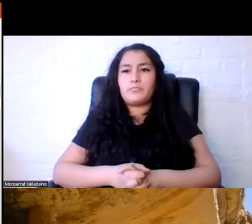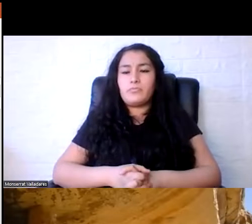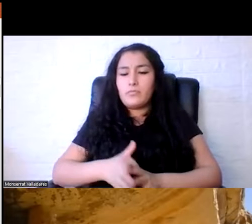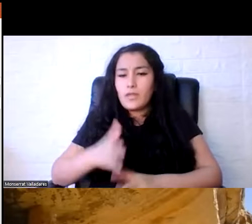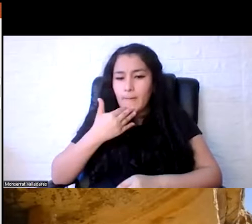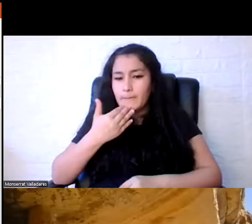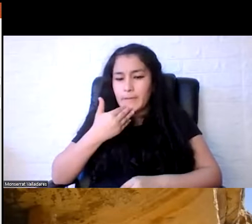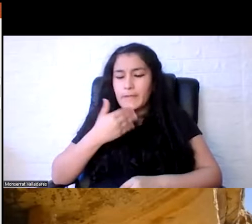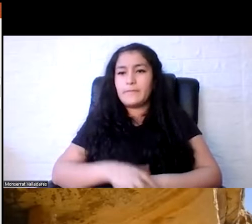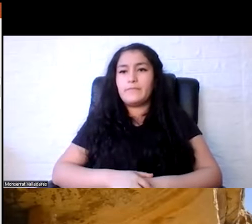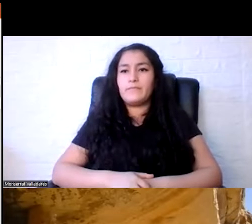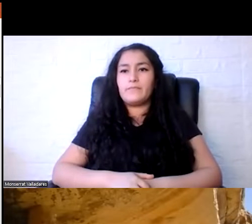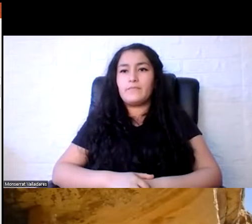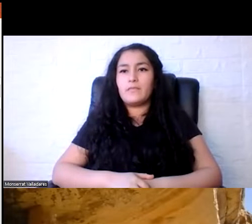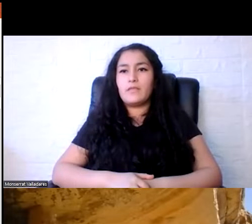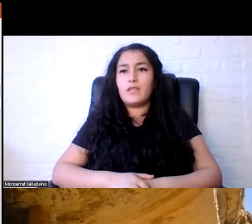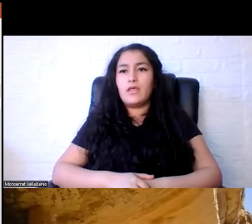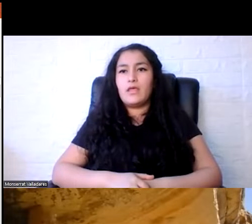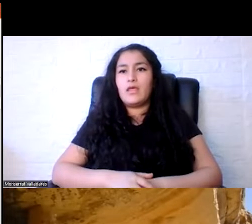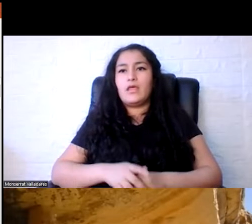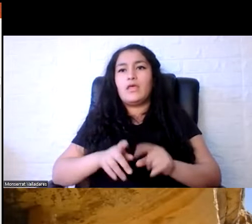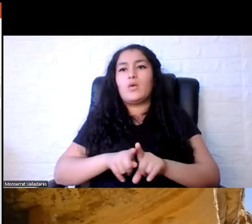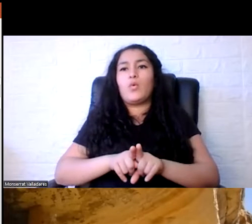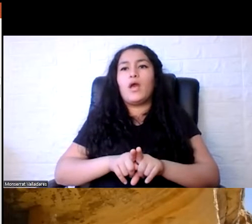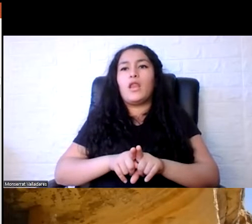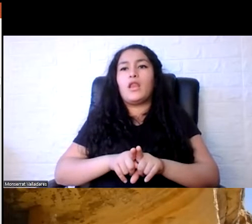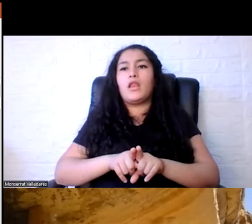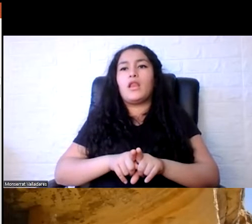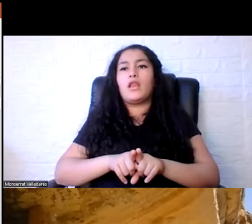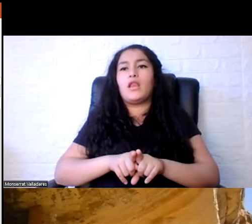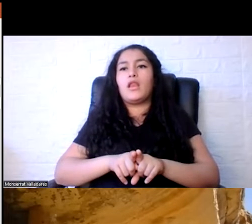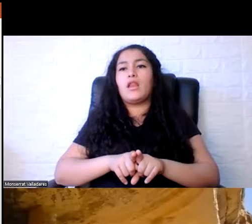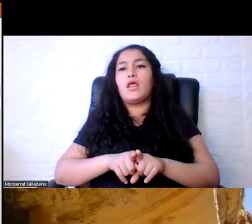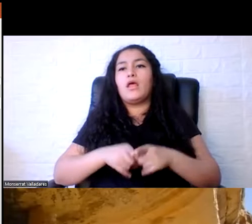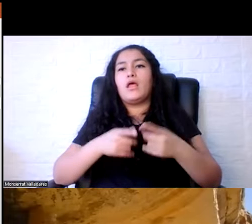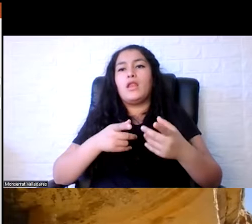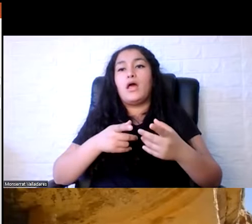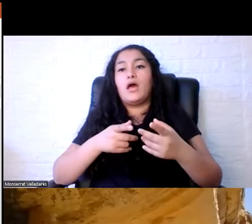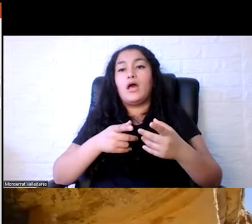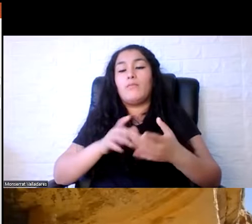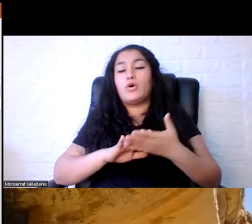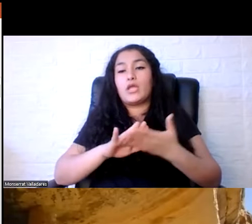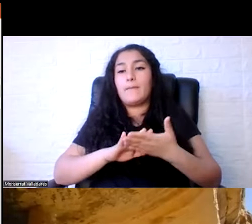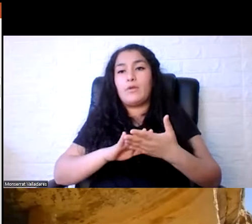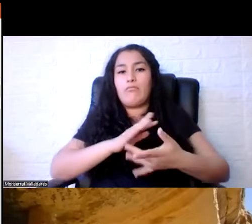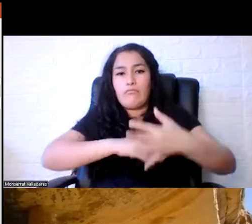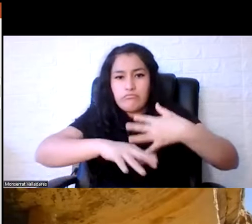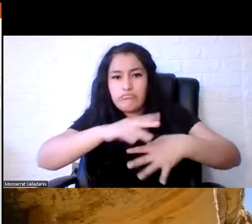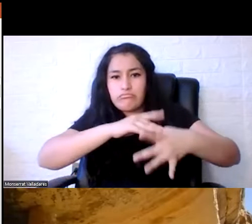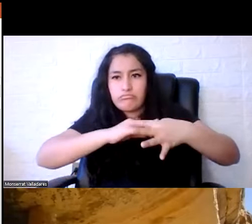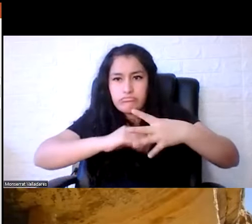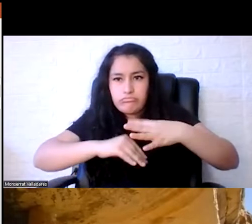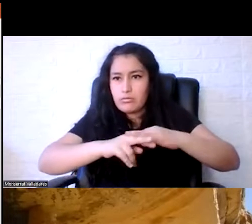Asimismo, la corrupción es institucionalizada en todos los niveles. Tenemos